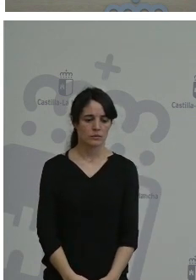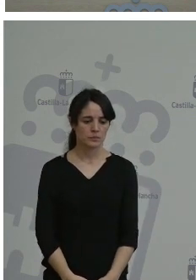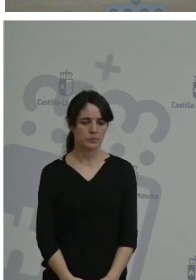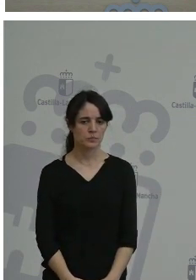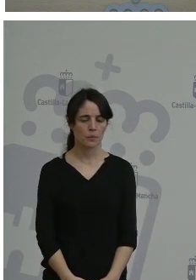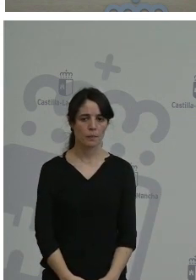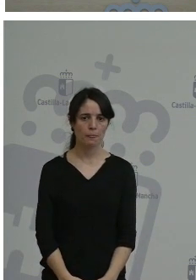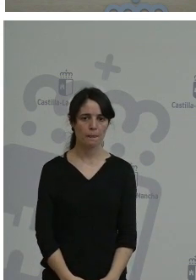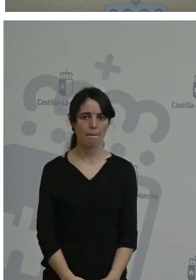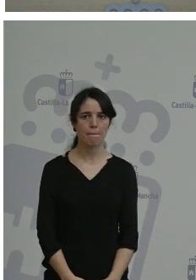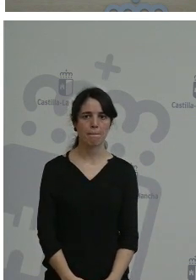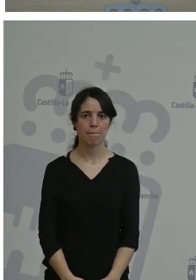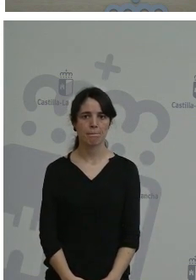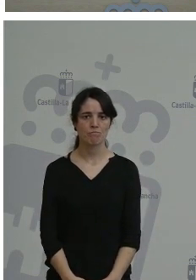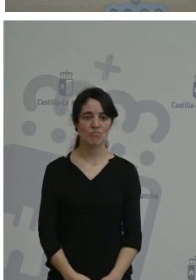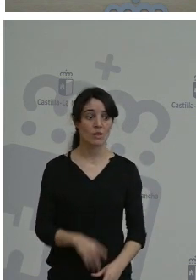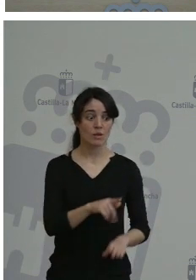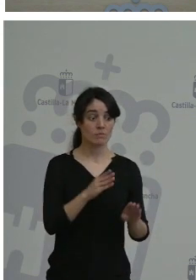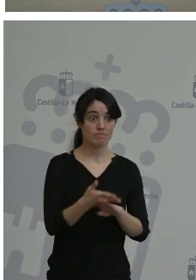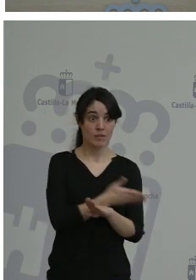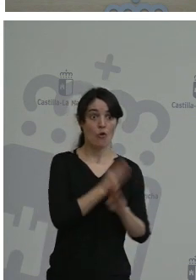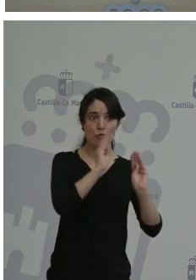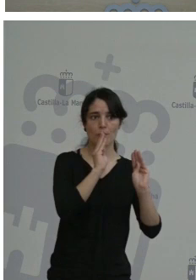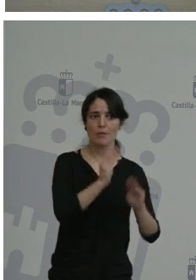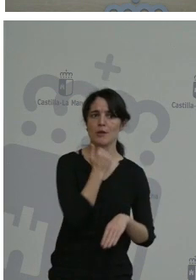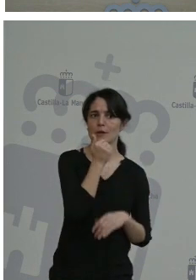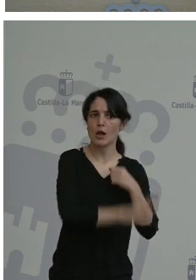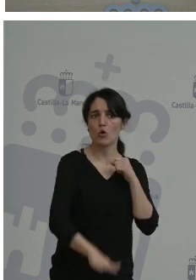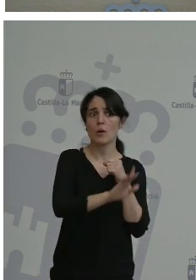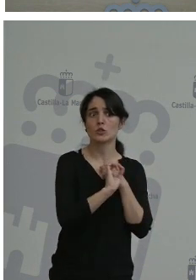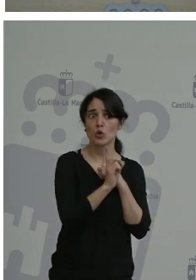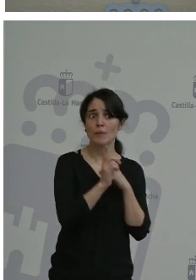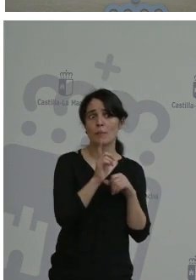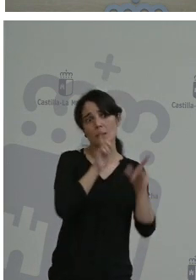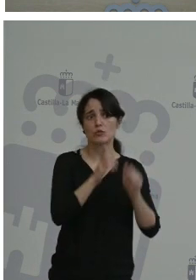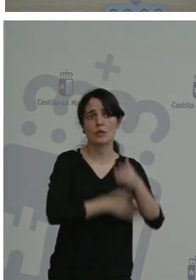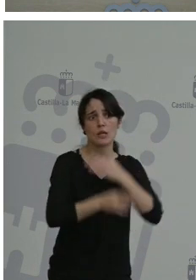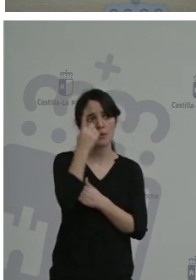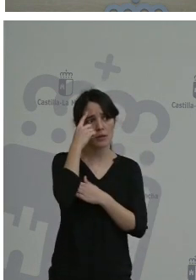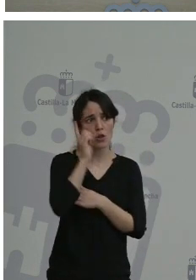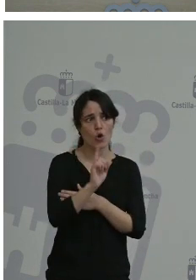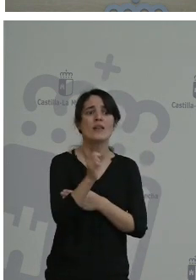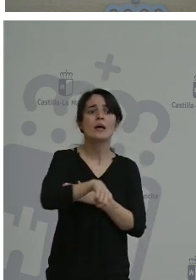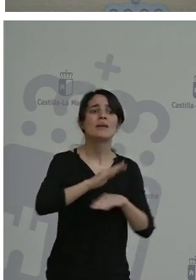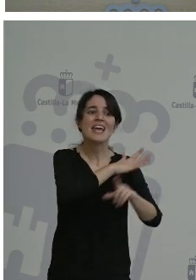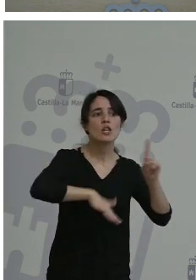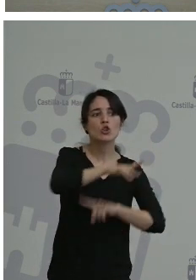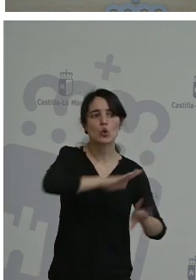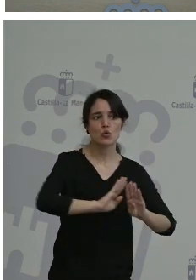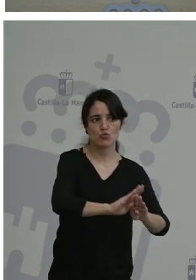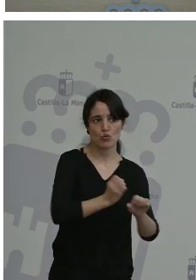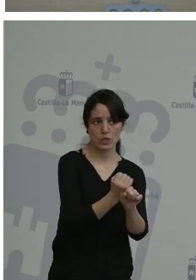Formación es algo fundamental, no solamente para las personas con discapacidad intelectual, sino para el entorno. Consideramos que